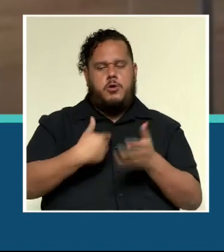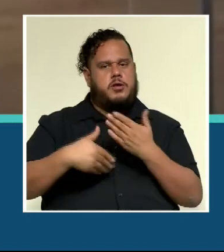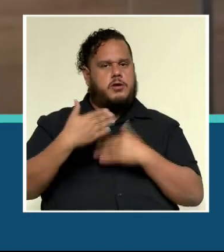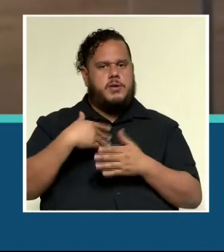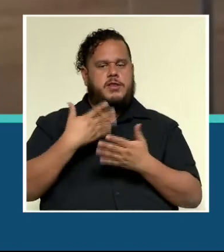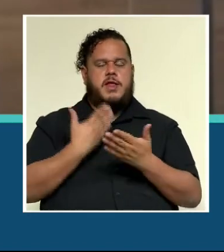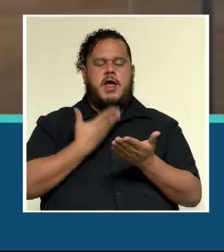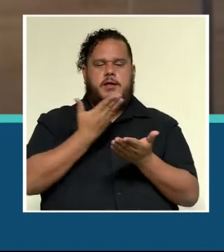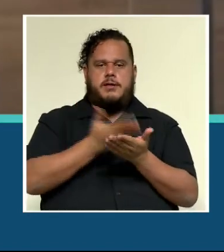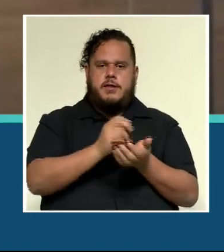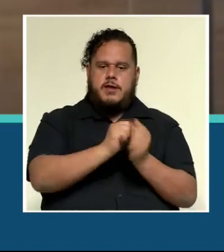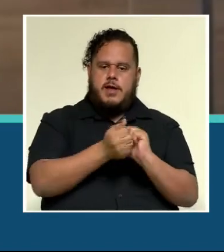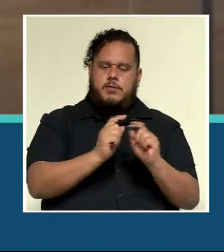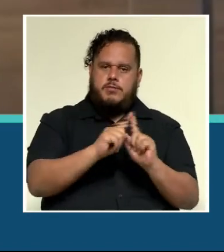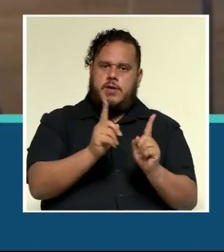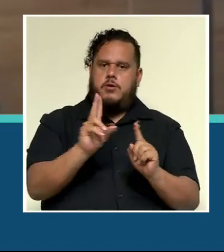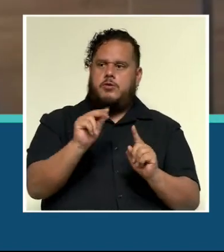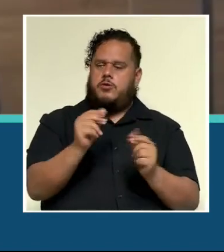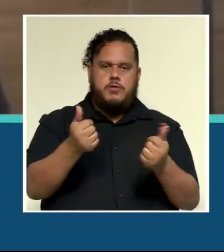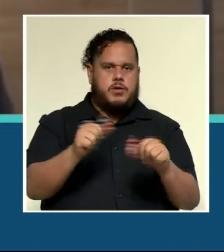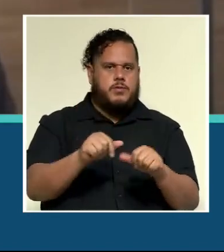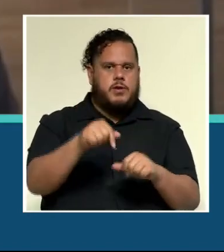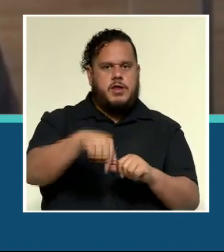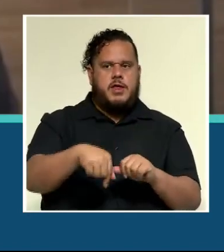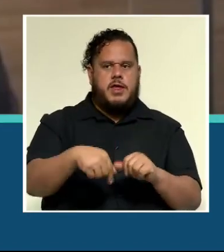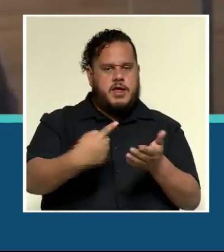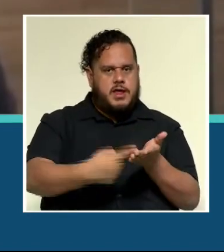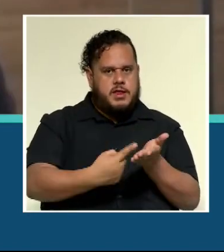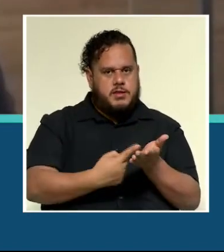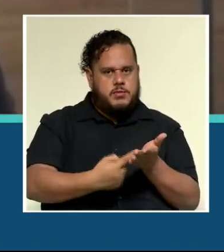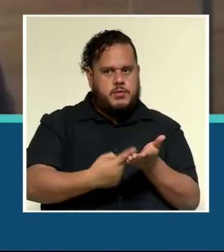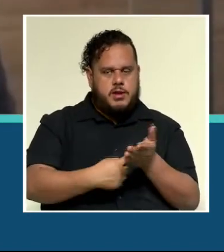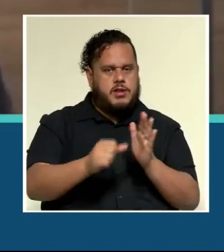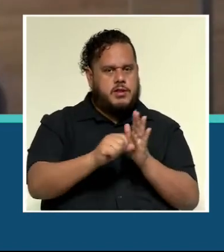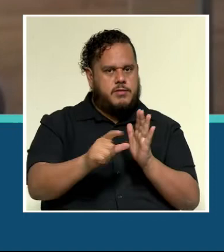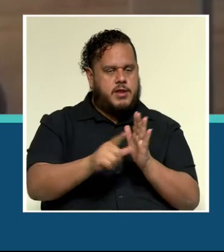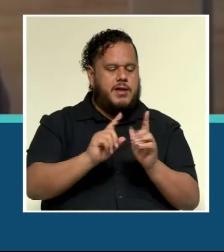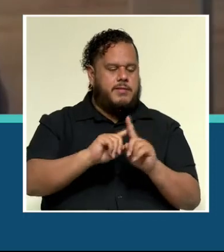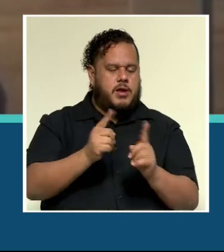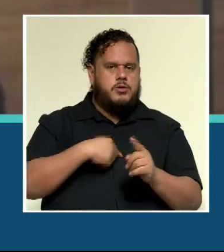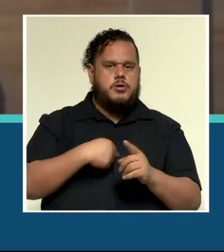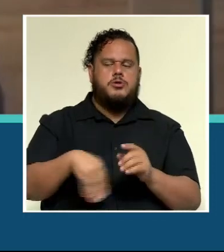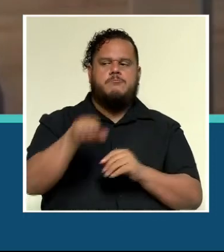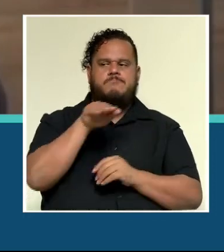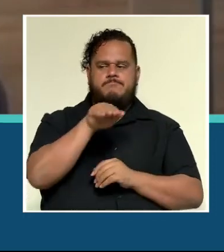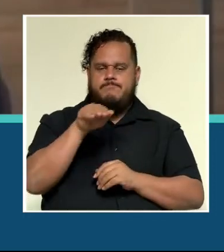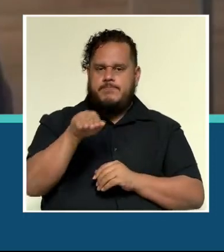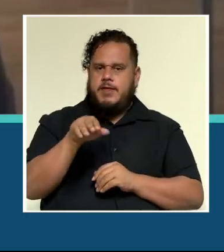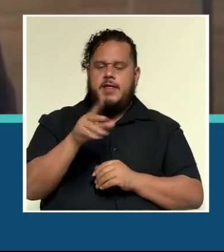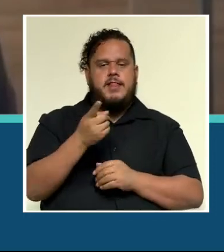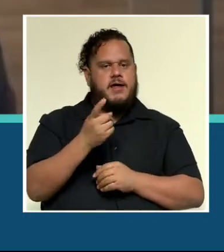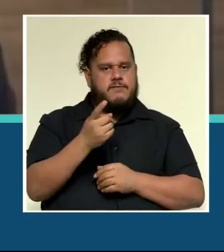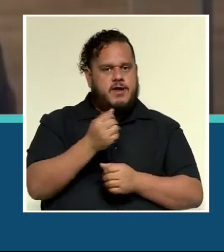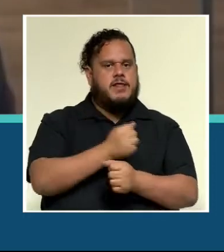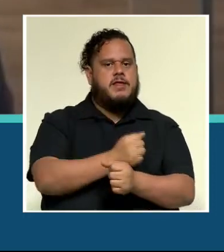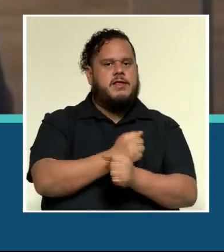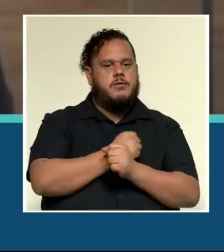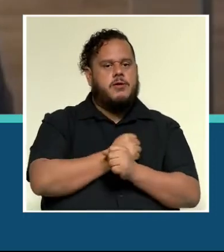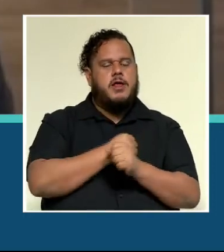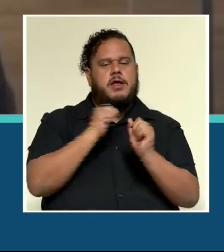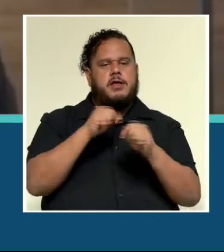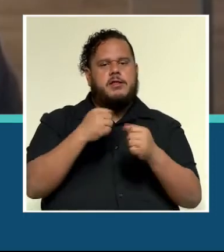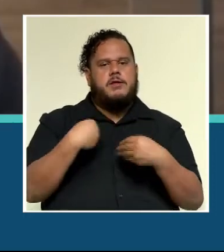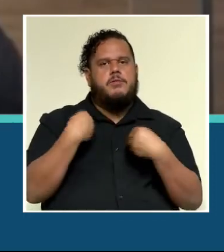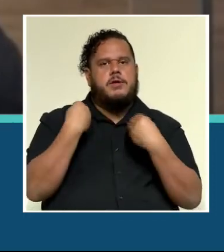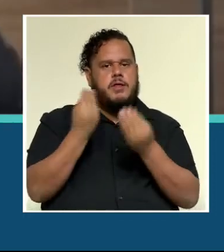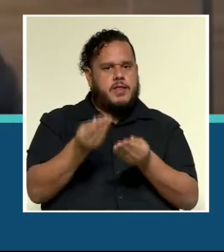mociones, pero no fueron aprobadas en este plenario legislativo, pero mantengo la advertencia de la inseguridad que se le puede dar